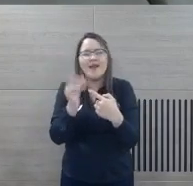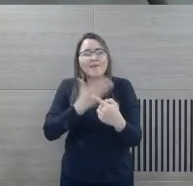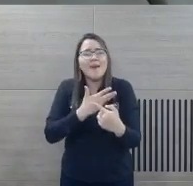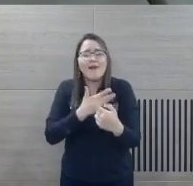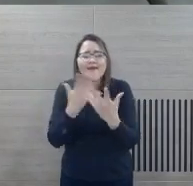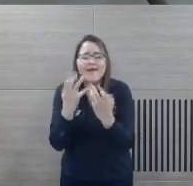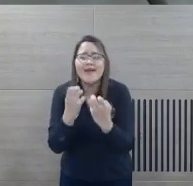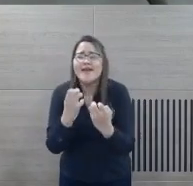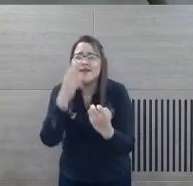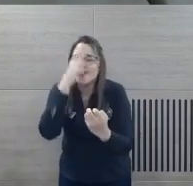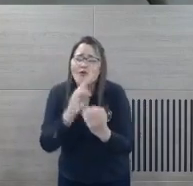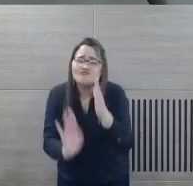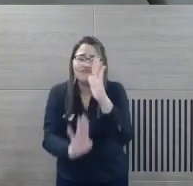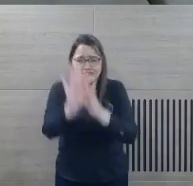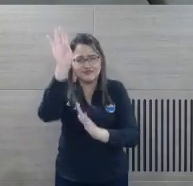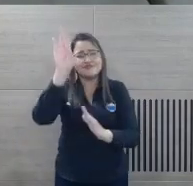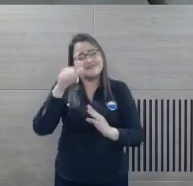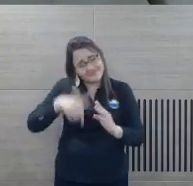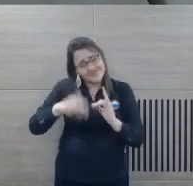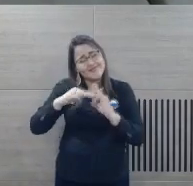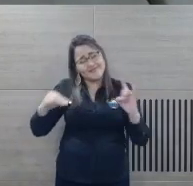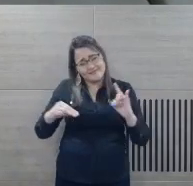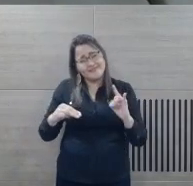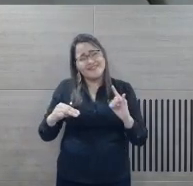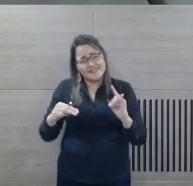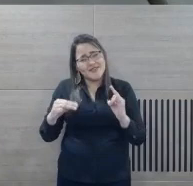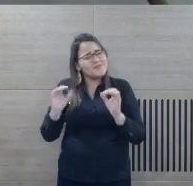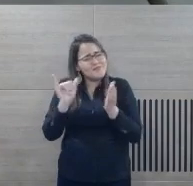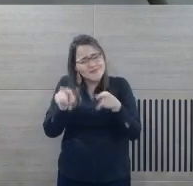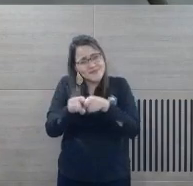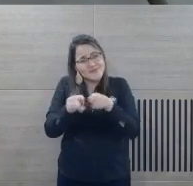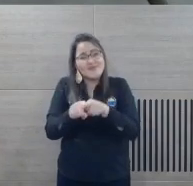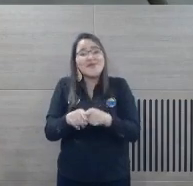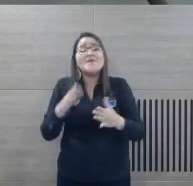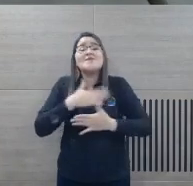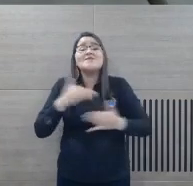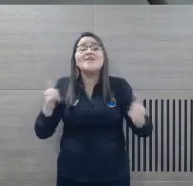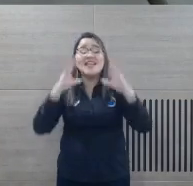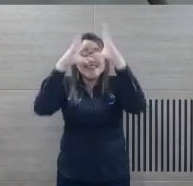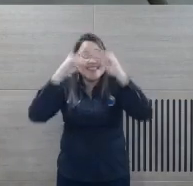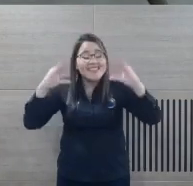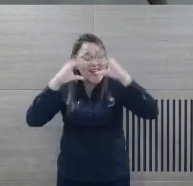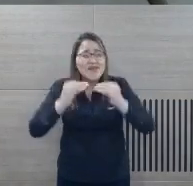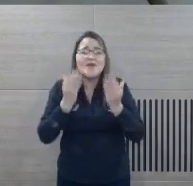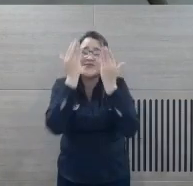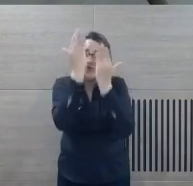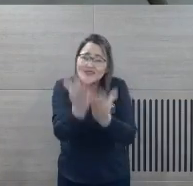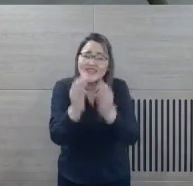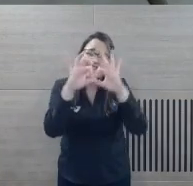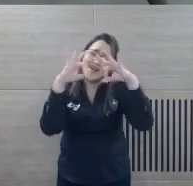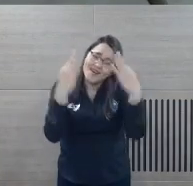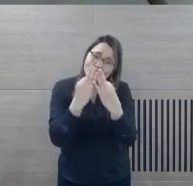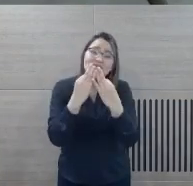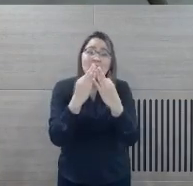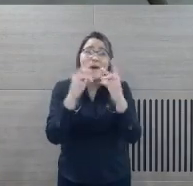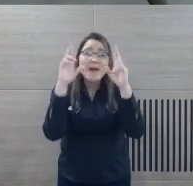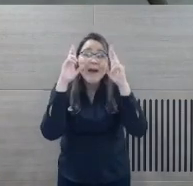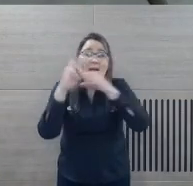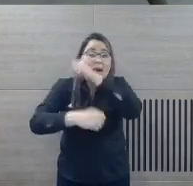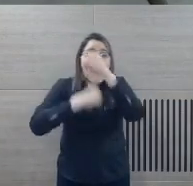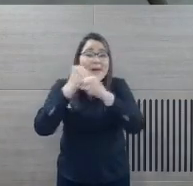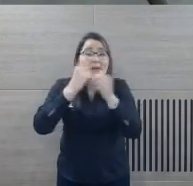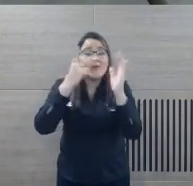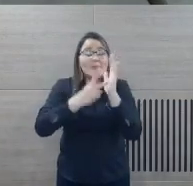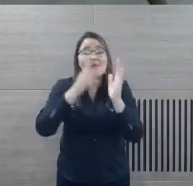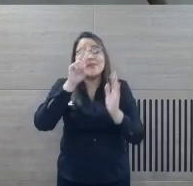regazo. Muchas felicitaciones, feliz Navidad para ustedes y sus familiares y un gran año 2021 lleno de salud, felicidad y